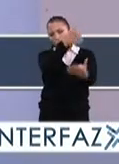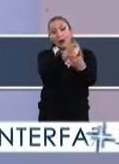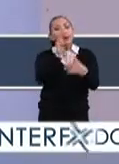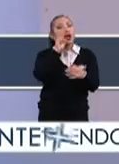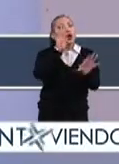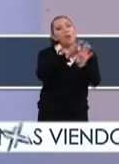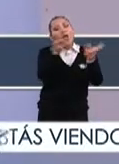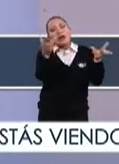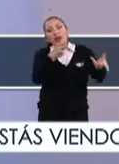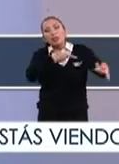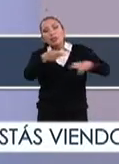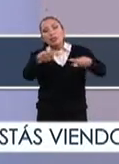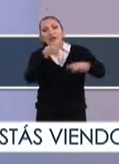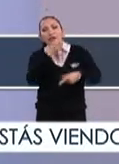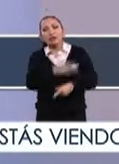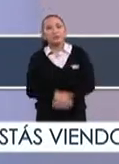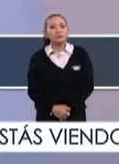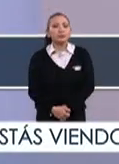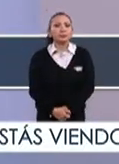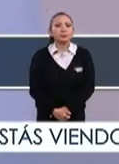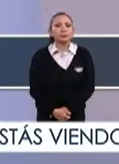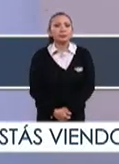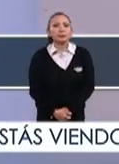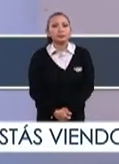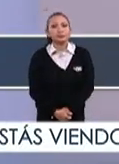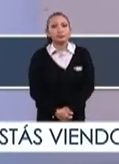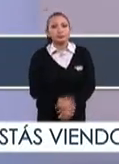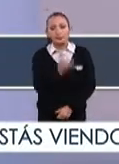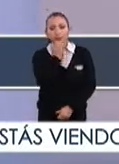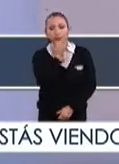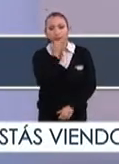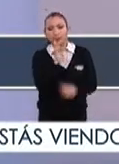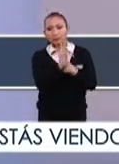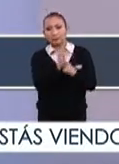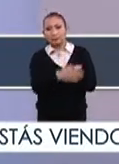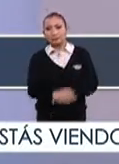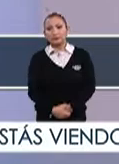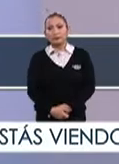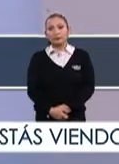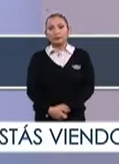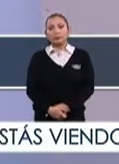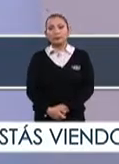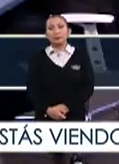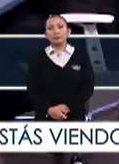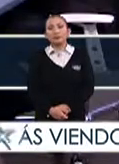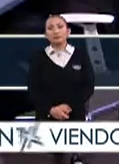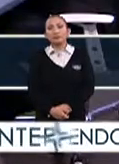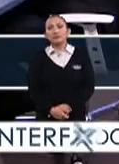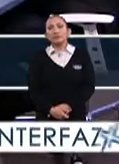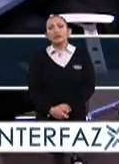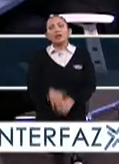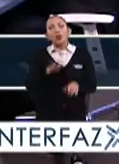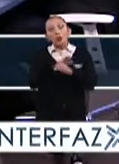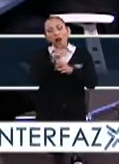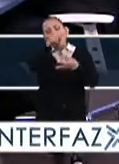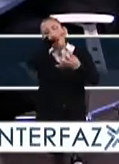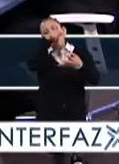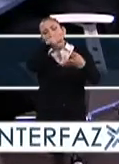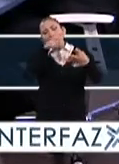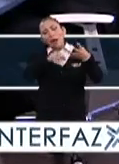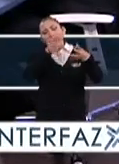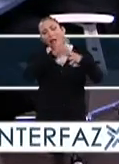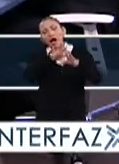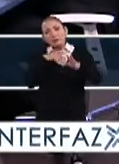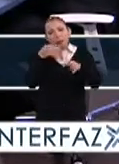ver cómo se hace en esa parte de la región, disculpe, del país. Claro. ¿Cuáles son los aspectos que más le